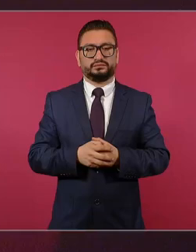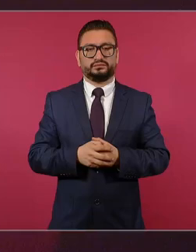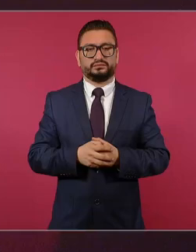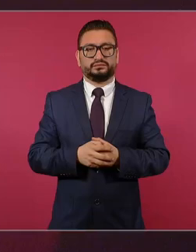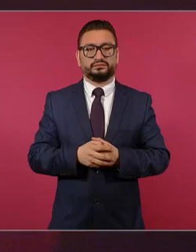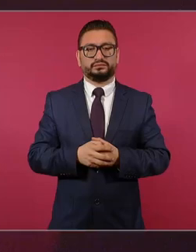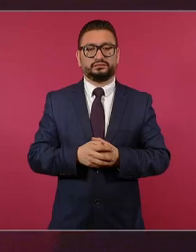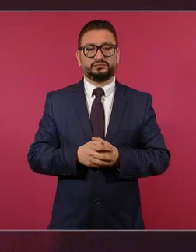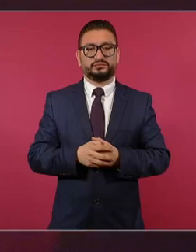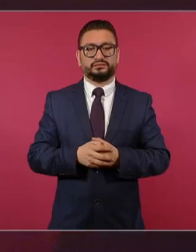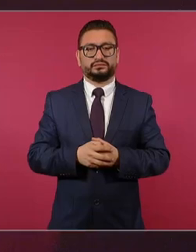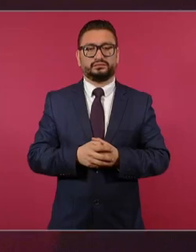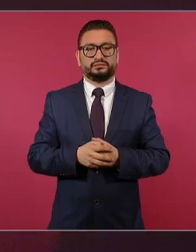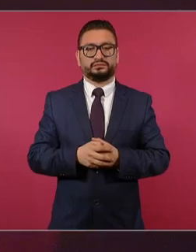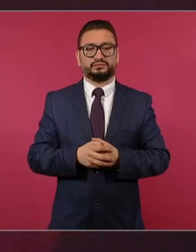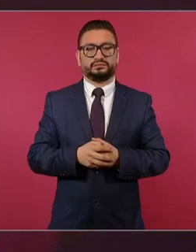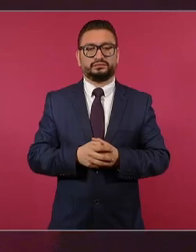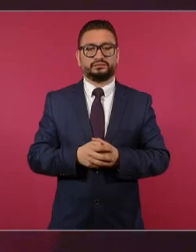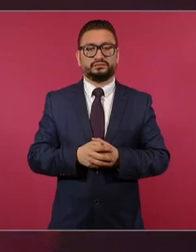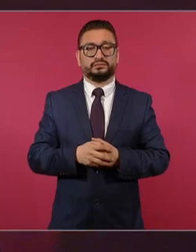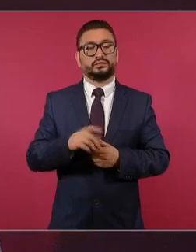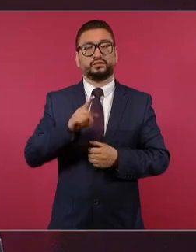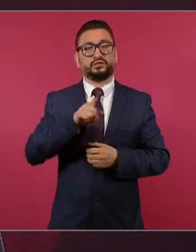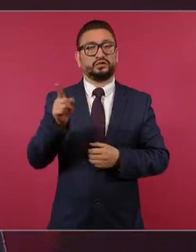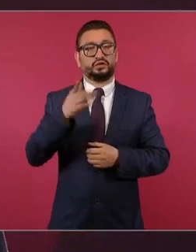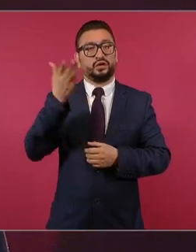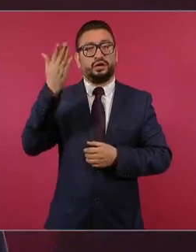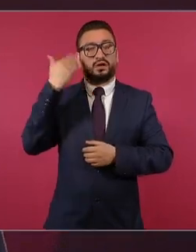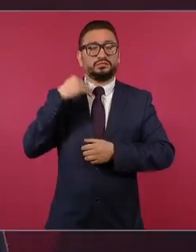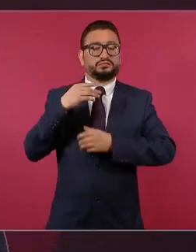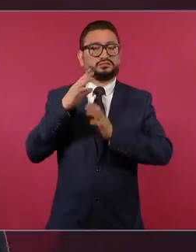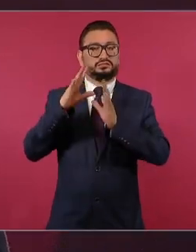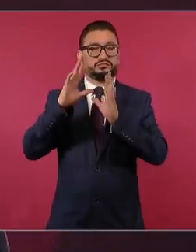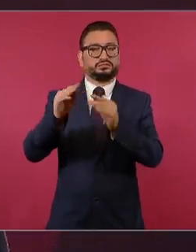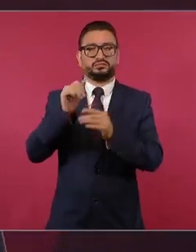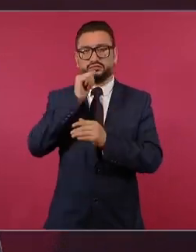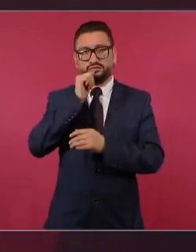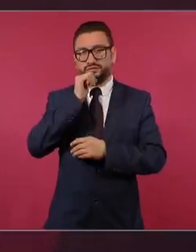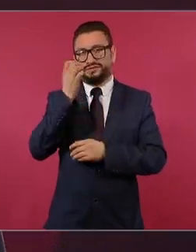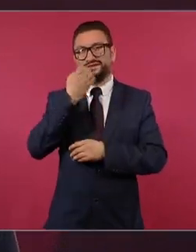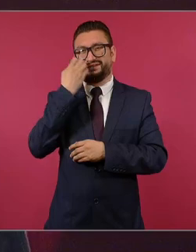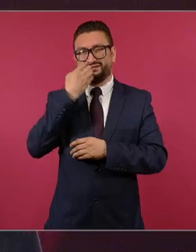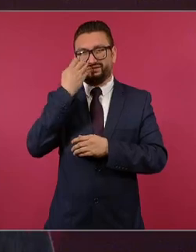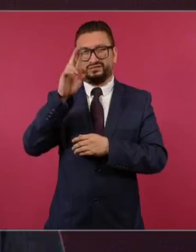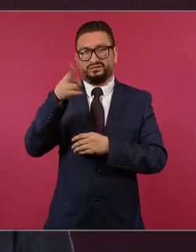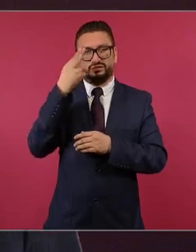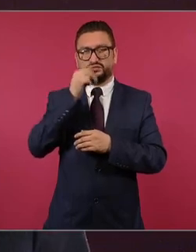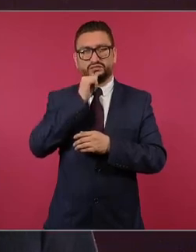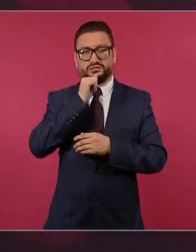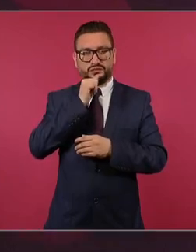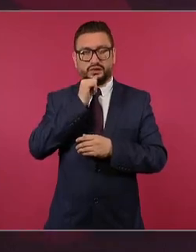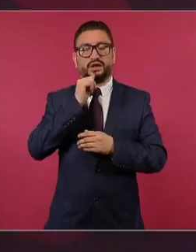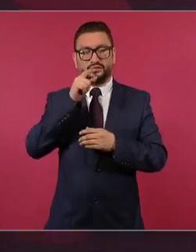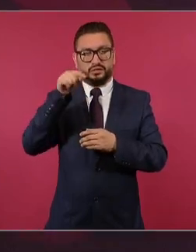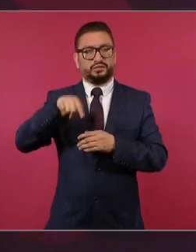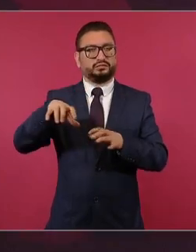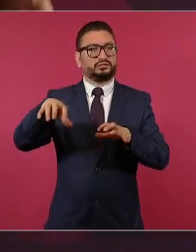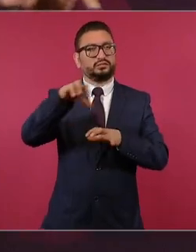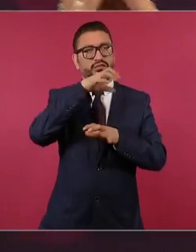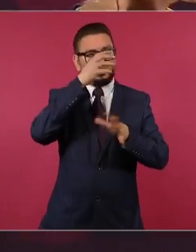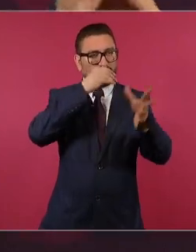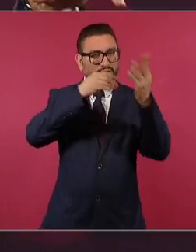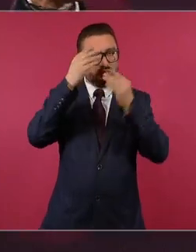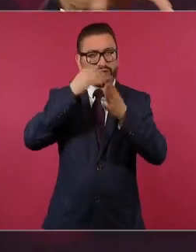que no habían recibido en la escuela, en la universidad, pues